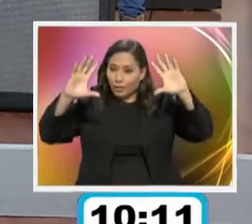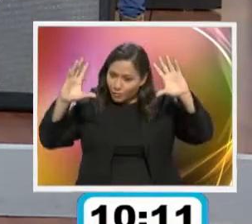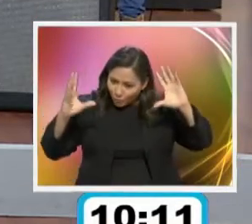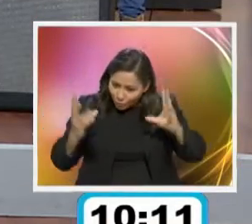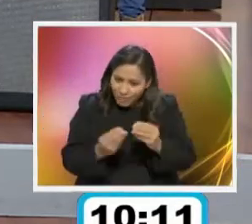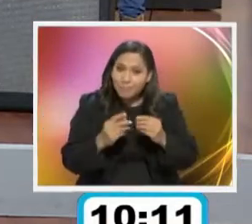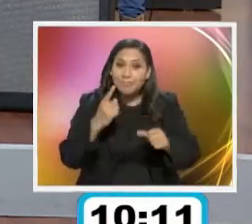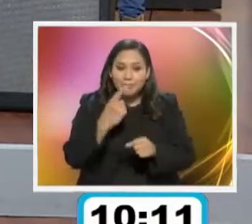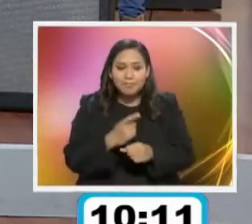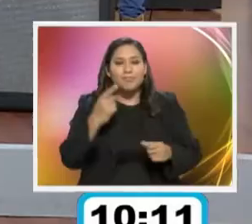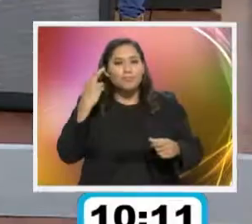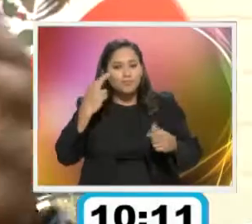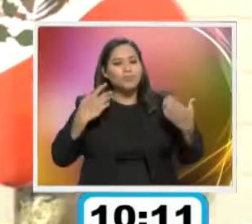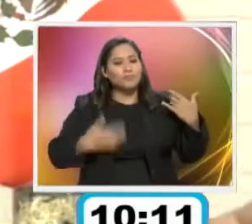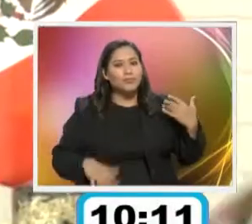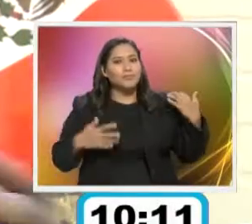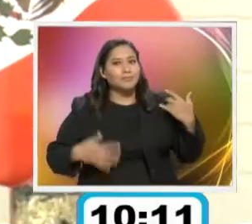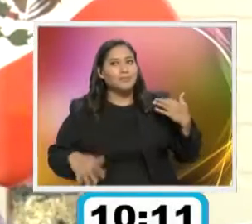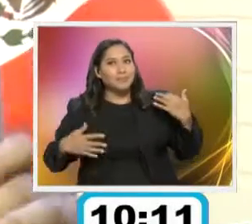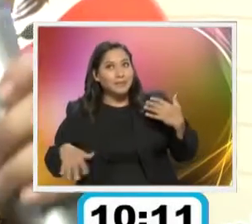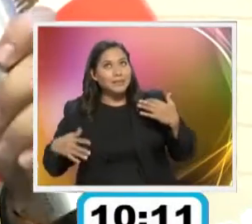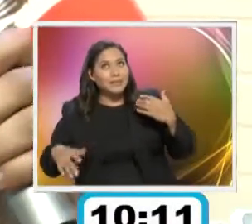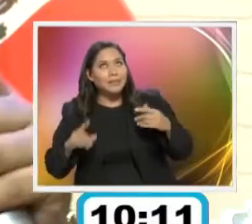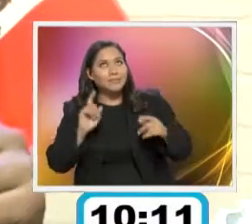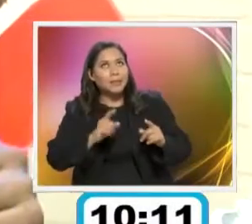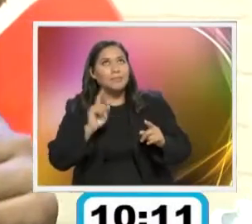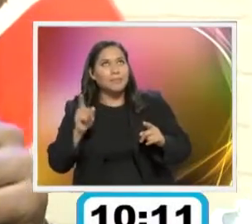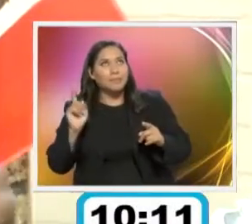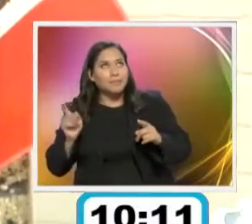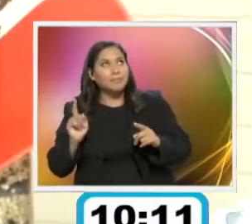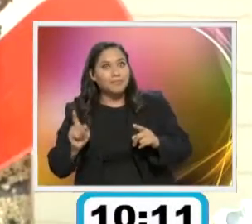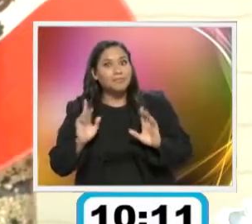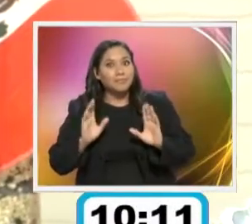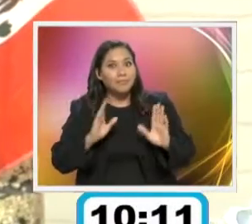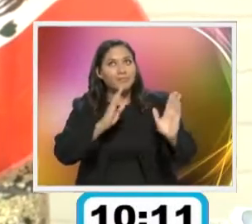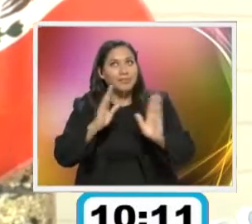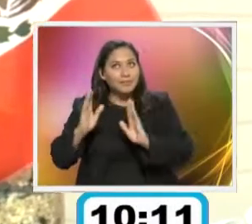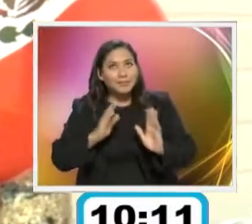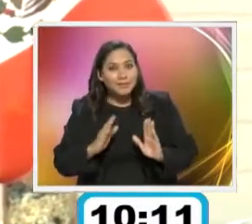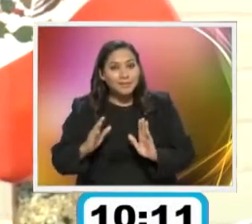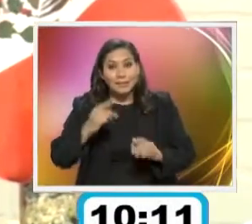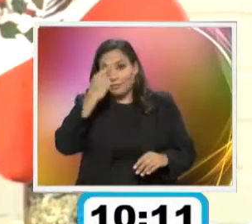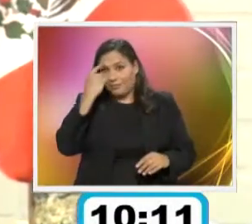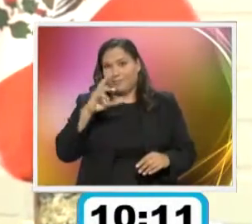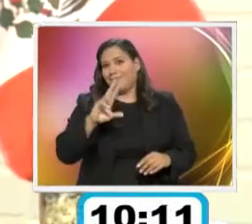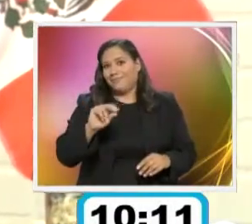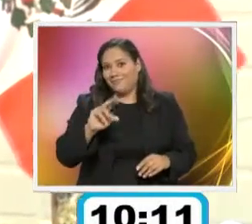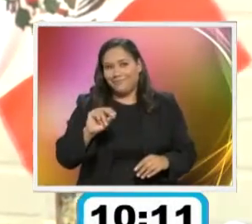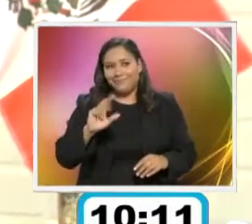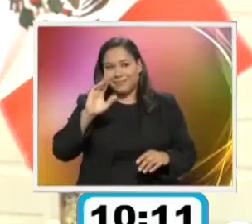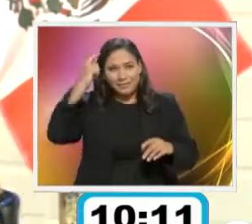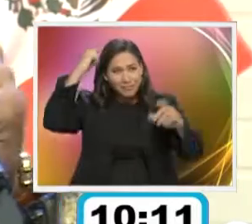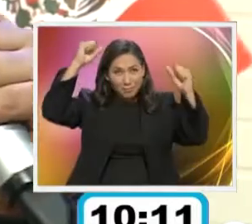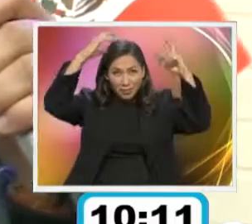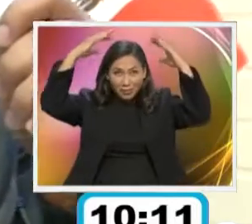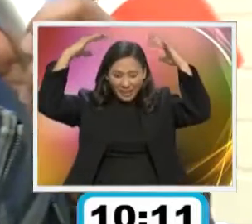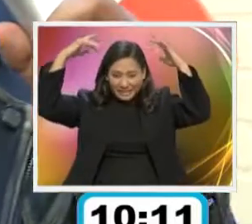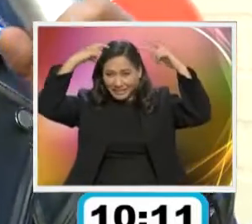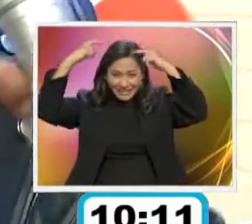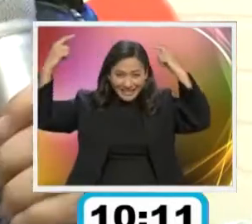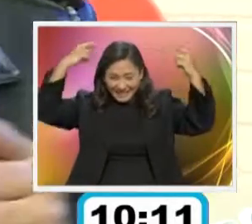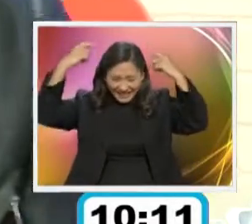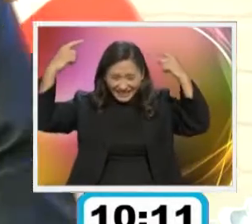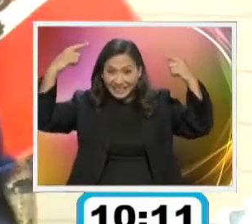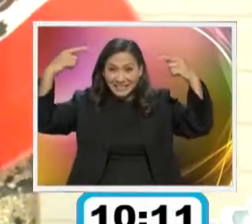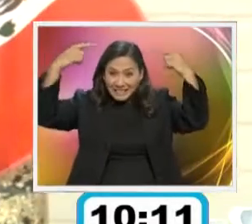parte de sonido, pero... ¿Ya lo aterrizas? Exacto, lo aterrizo. Entonces, no es tan sencillo. De verdad, hay como una especie de lucha aquí en la